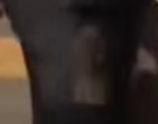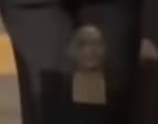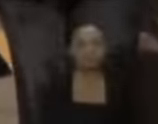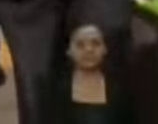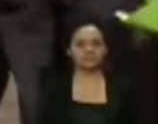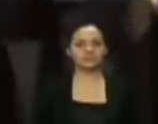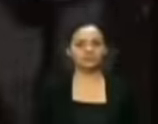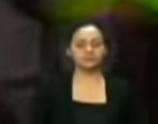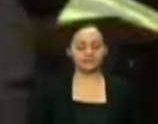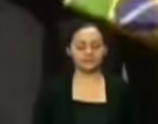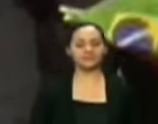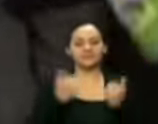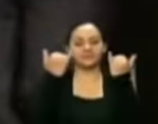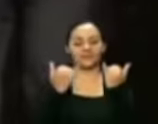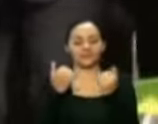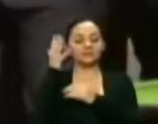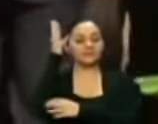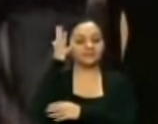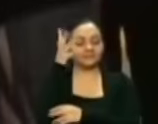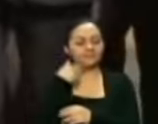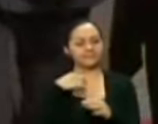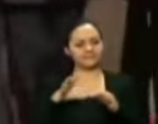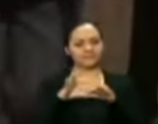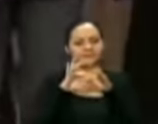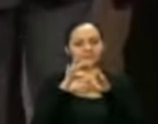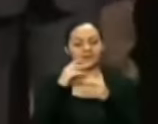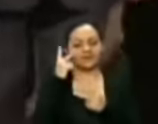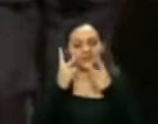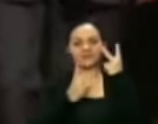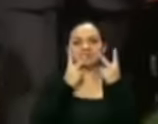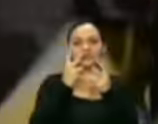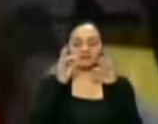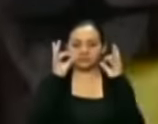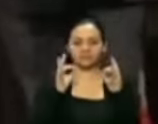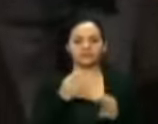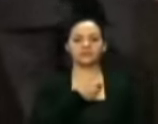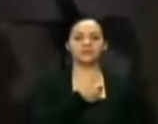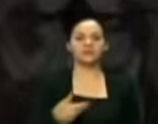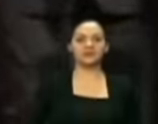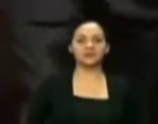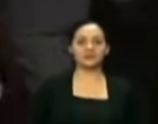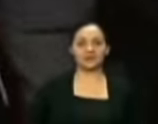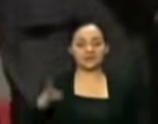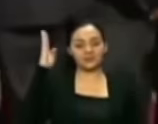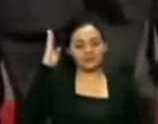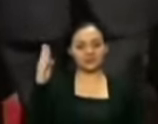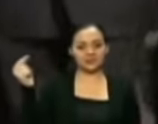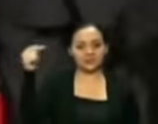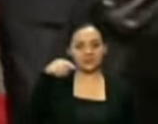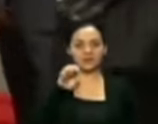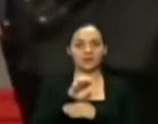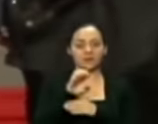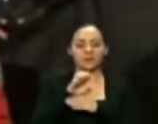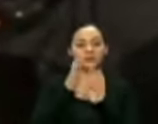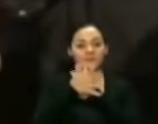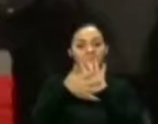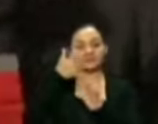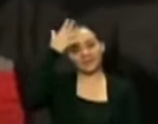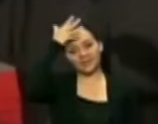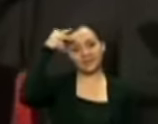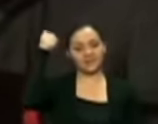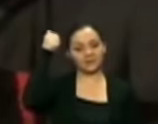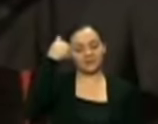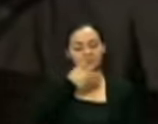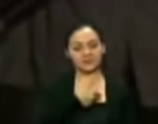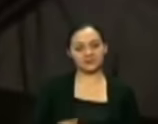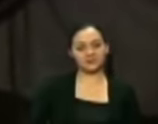enganchan a nuestra señal. Estamos transmitiendo una visita de trabajo de la presidenta Dilma Rousseff donde obviamente